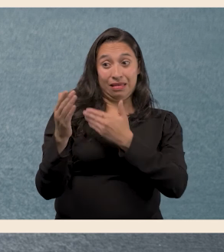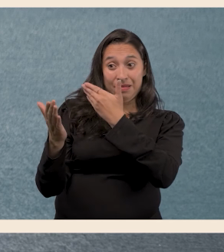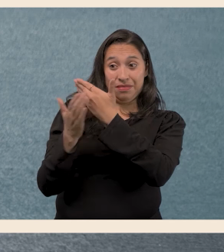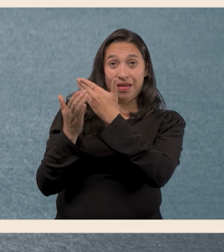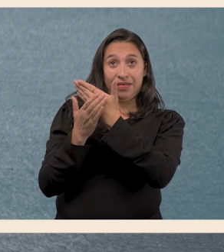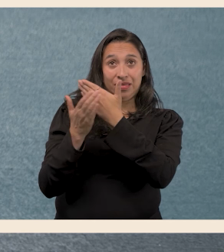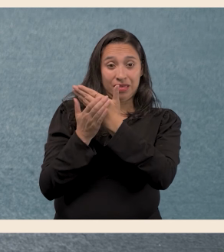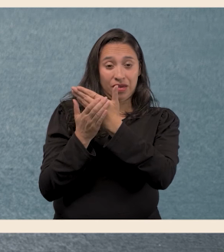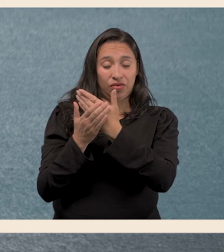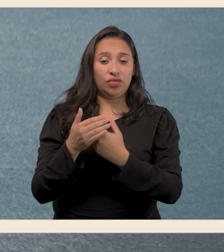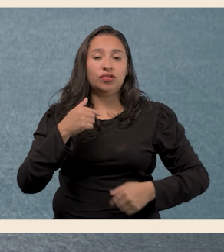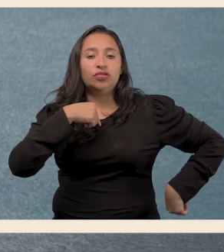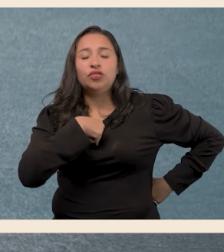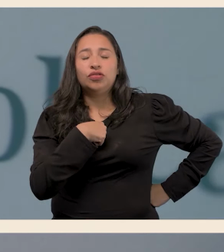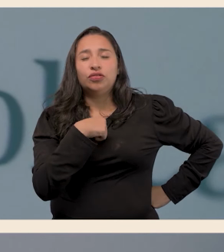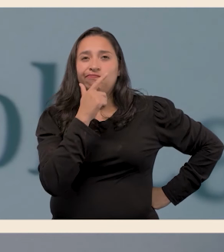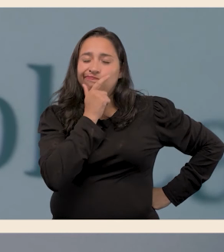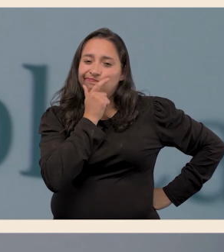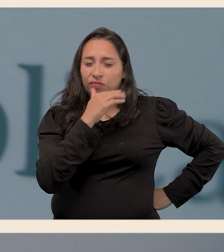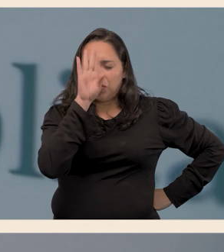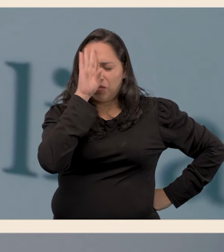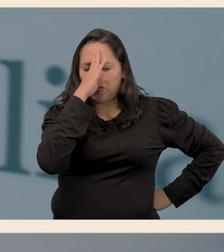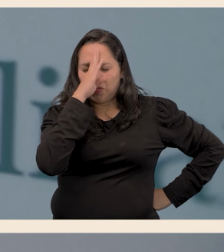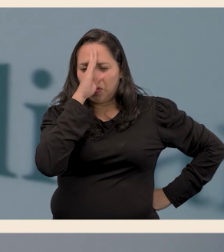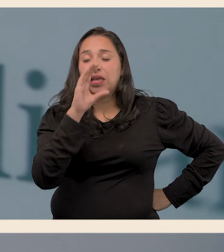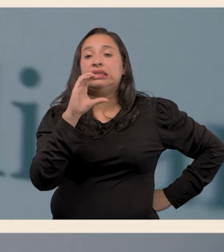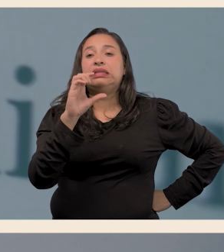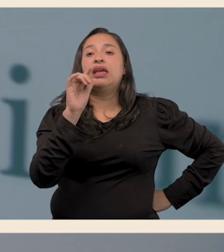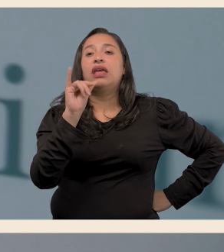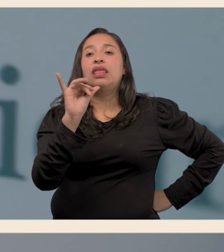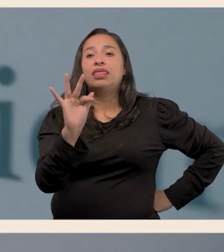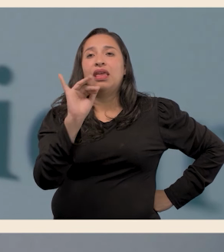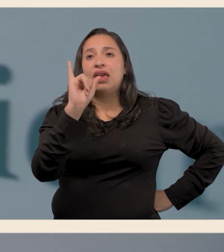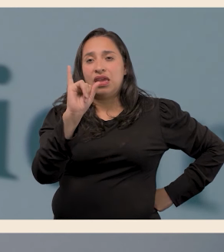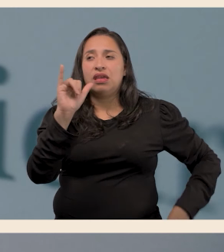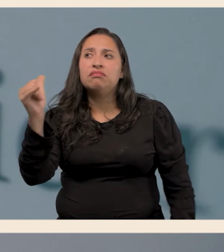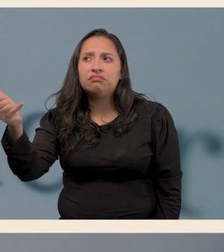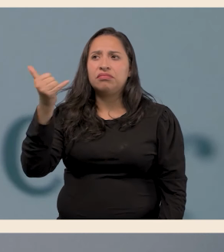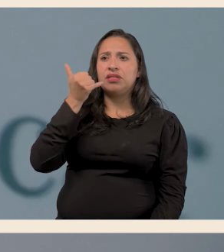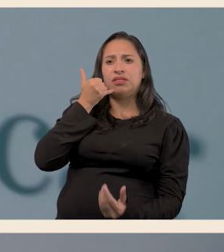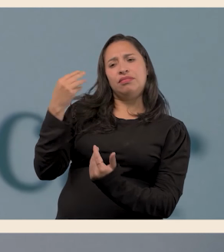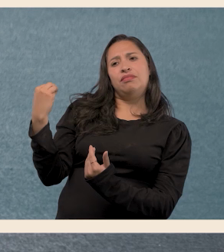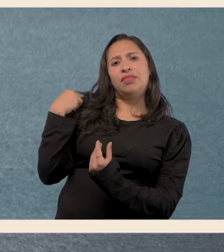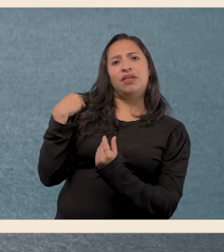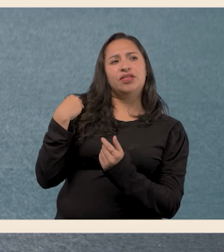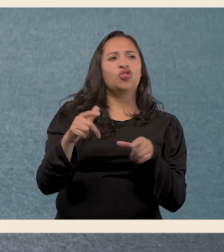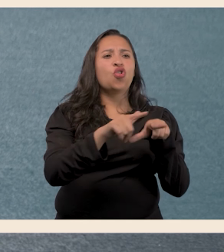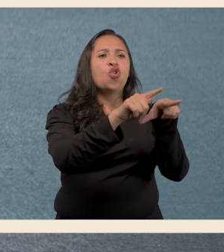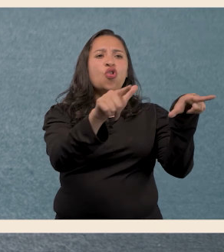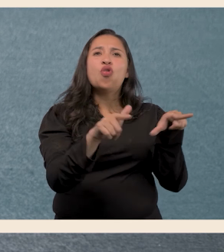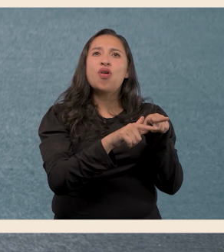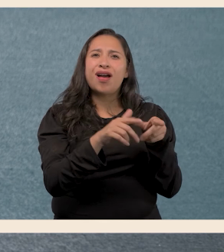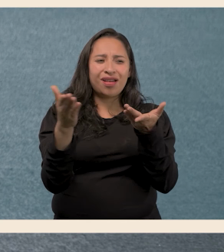siempre había dudas. Nos comunicó el CTI por teléfono que él se encontraba en la morgue en